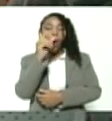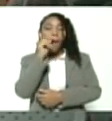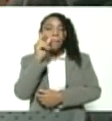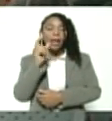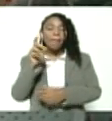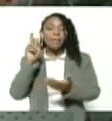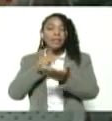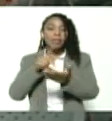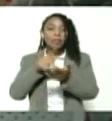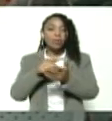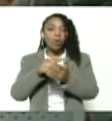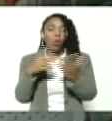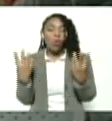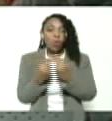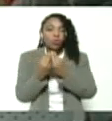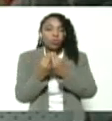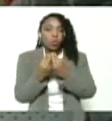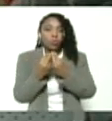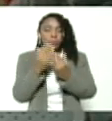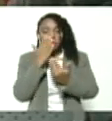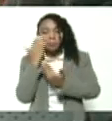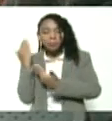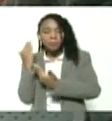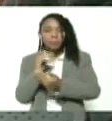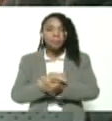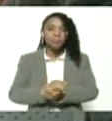aquí acompañándolo.